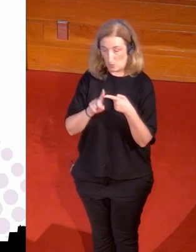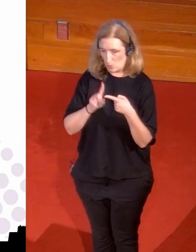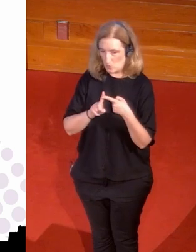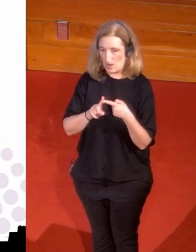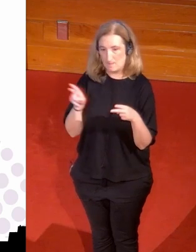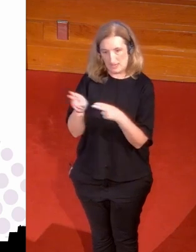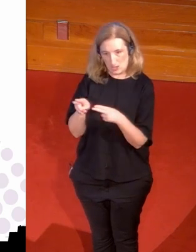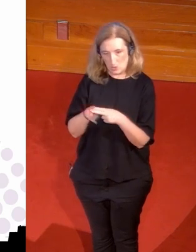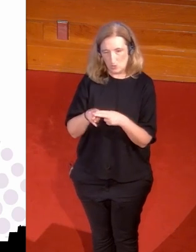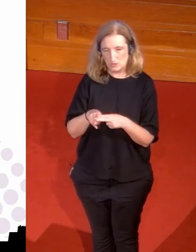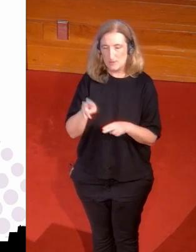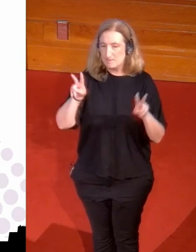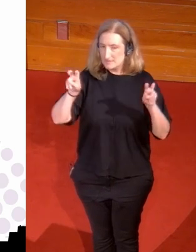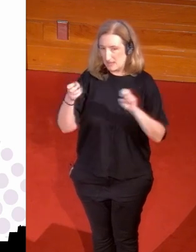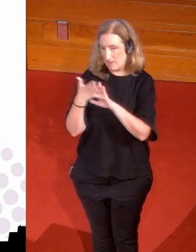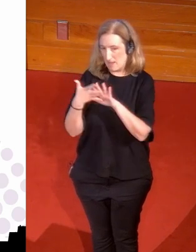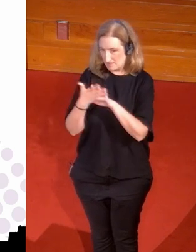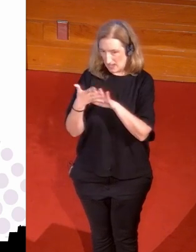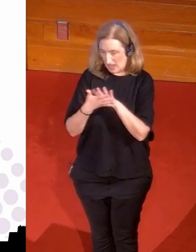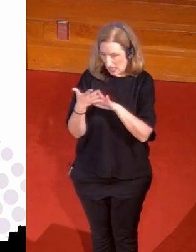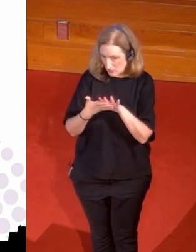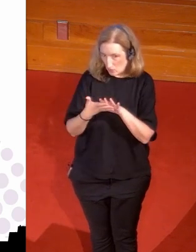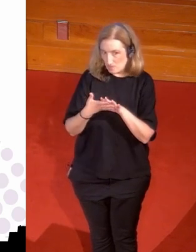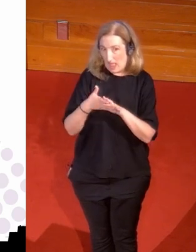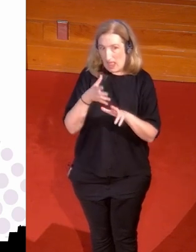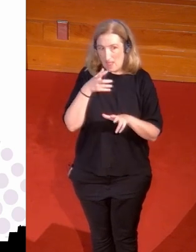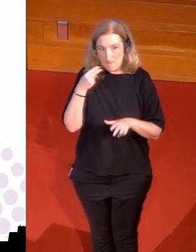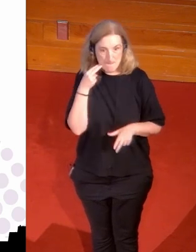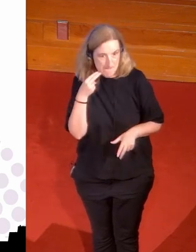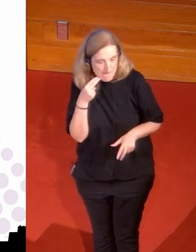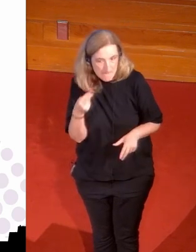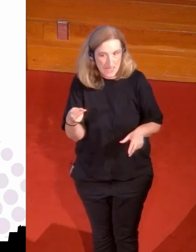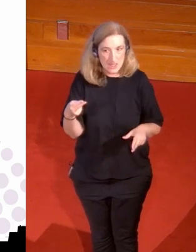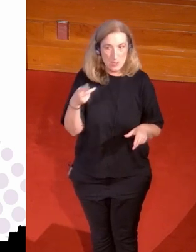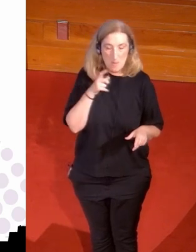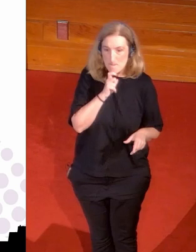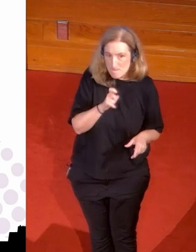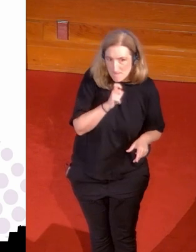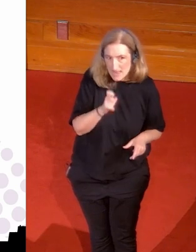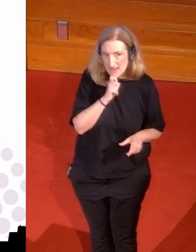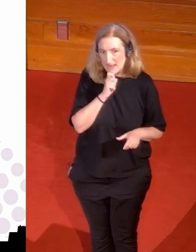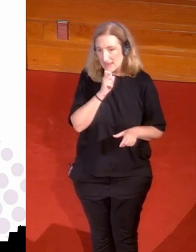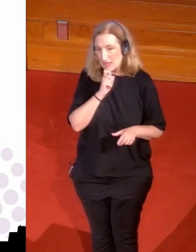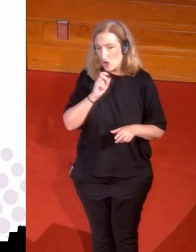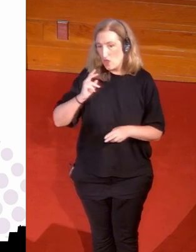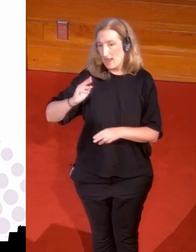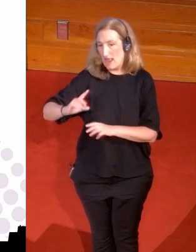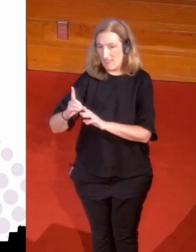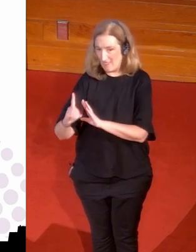referencia al Bueno a las advertencias al peligro que supone el incremento de la extrema derecha en